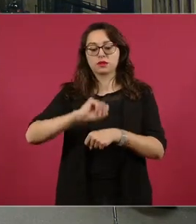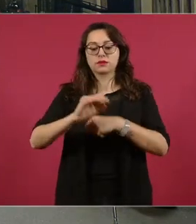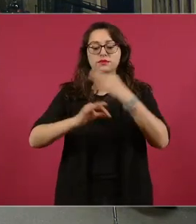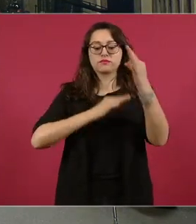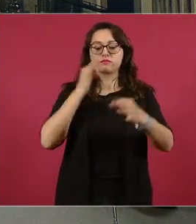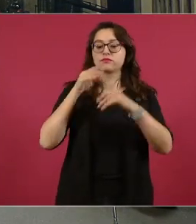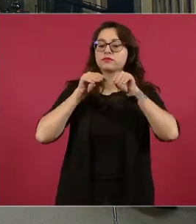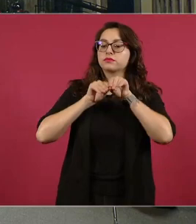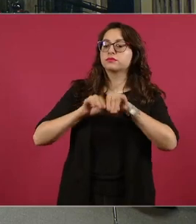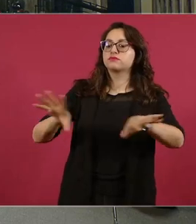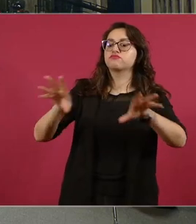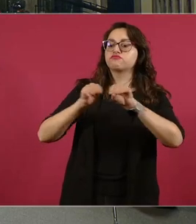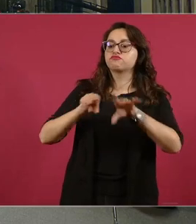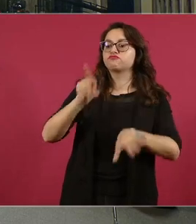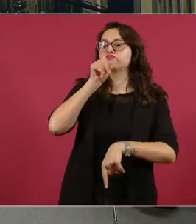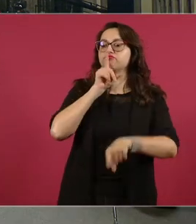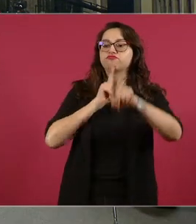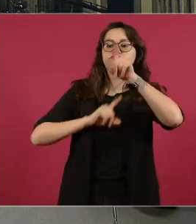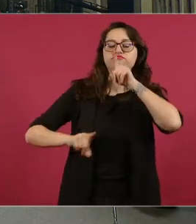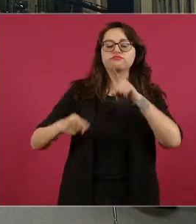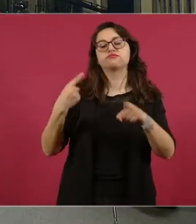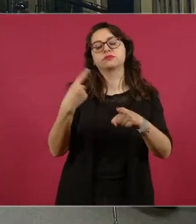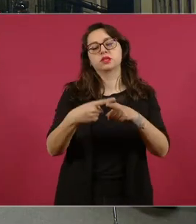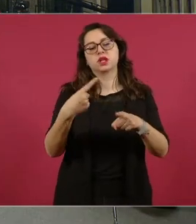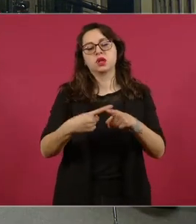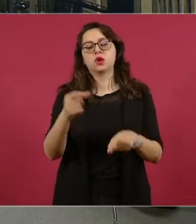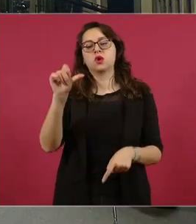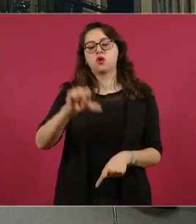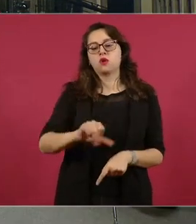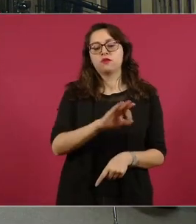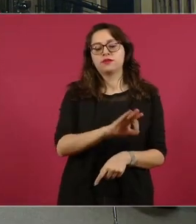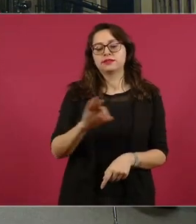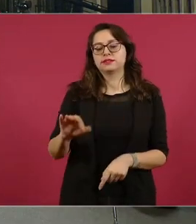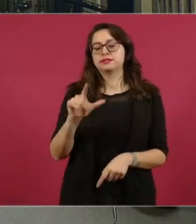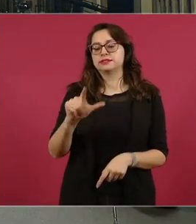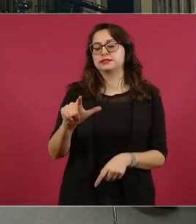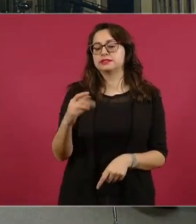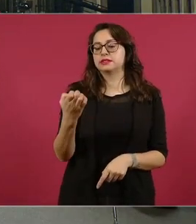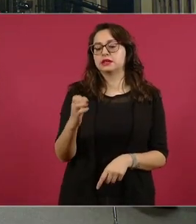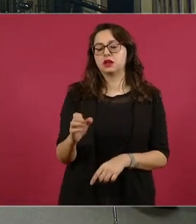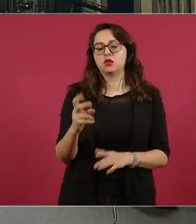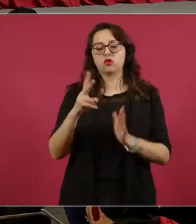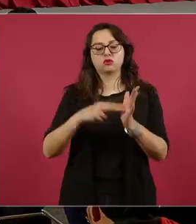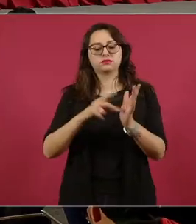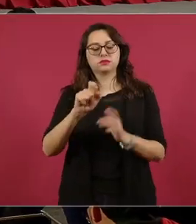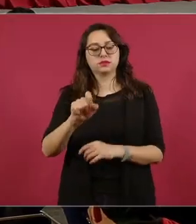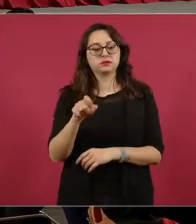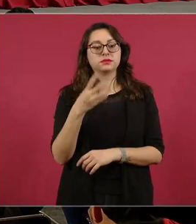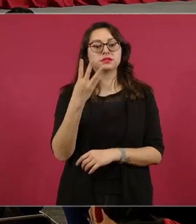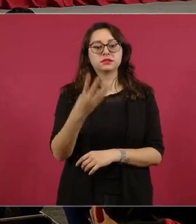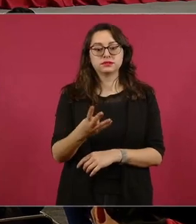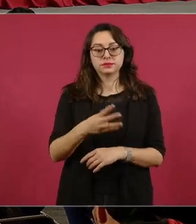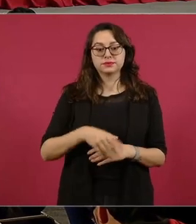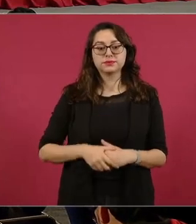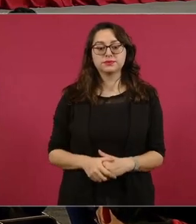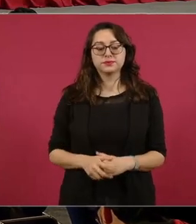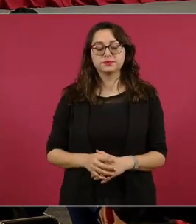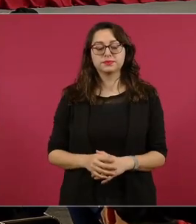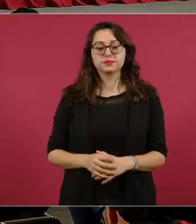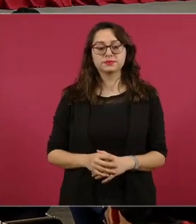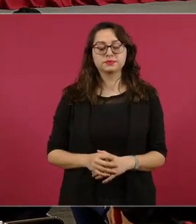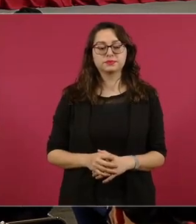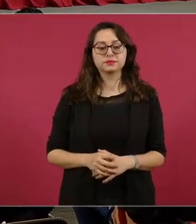Hoy es 17 de enero del año 2024 y vamos a iniciar con que es